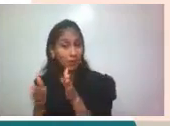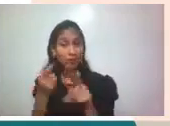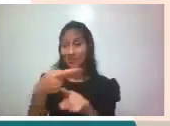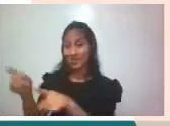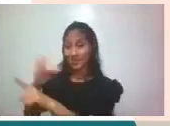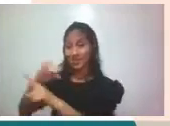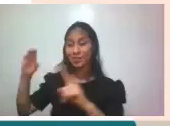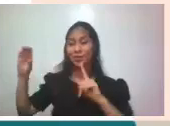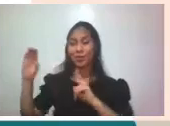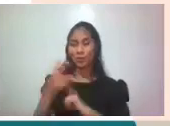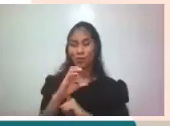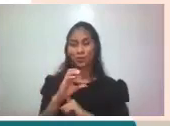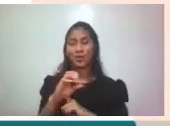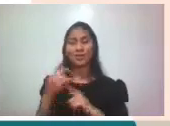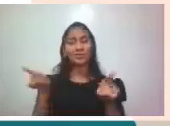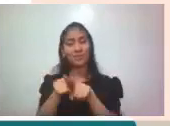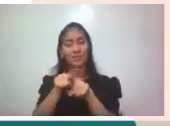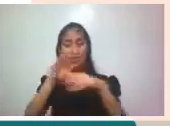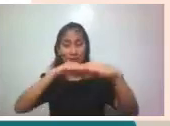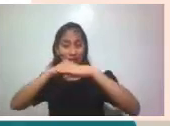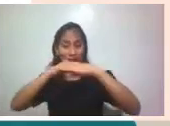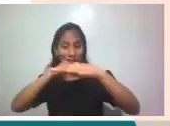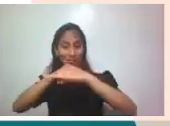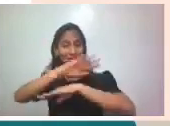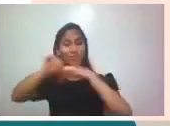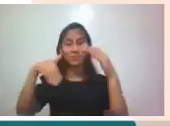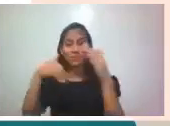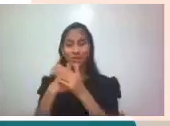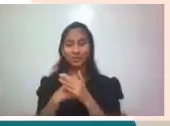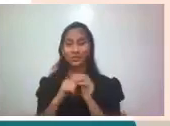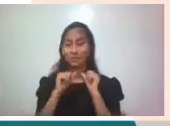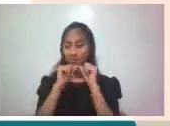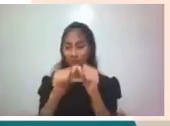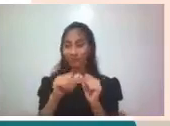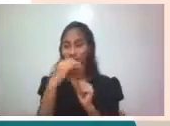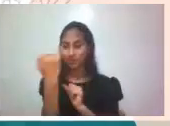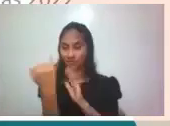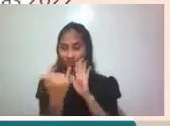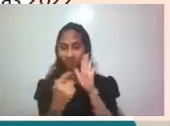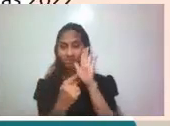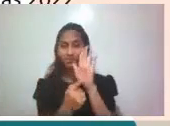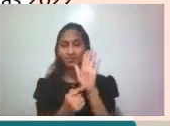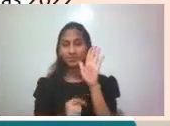y con igualdad de género. Siguiente, por favor.